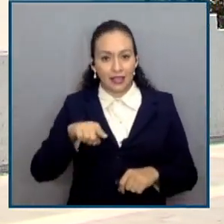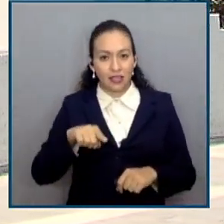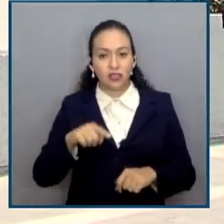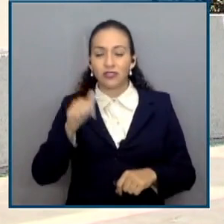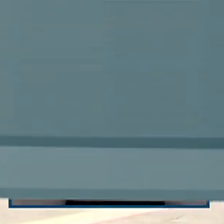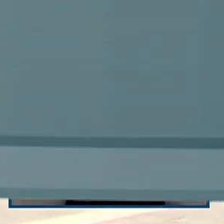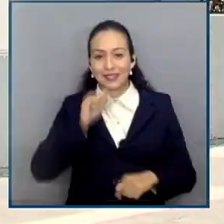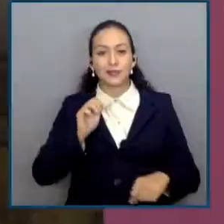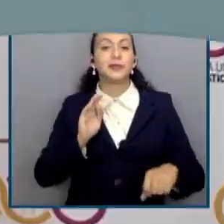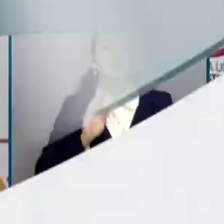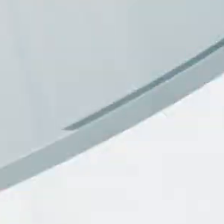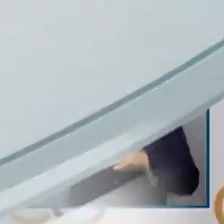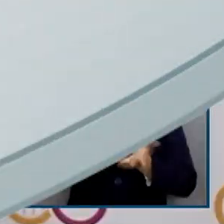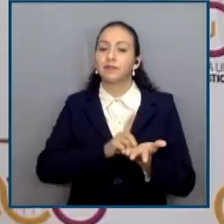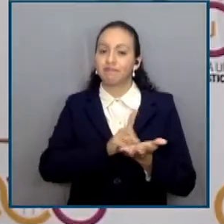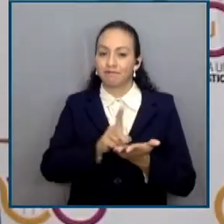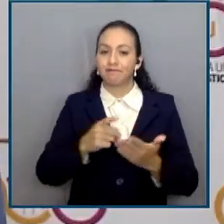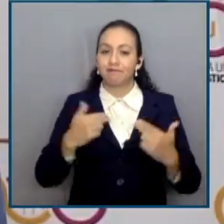derecho.